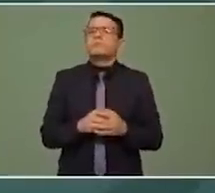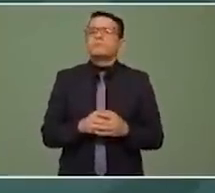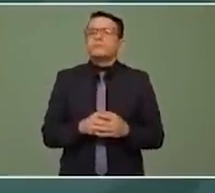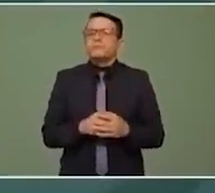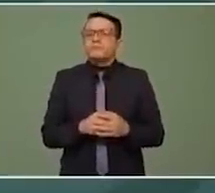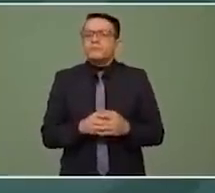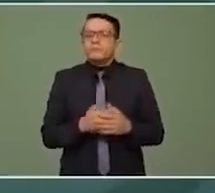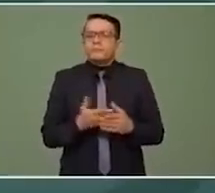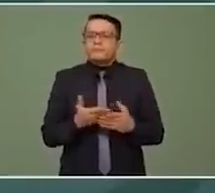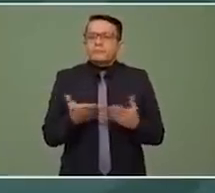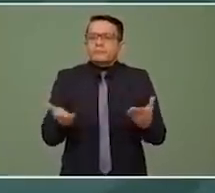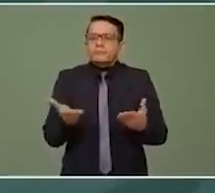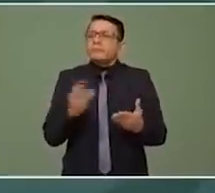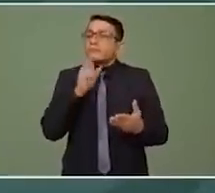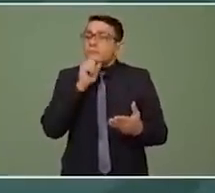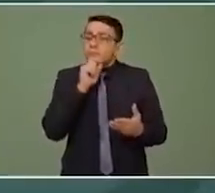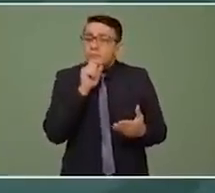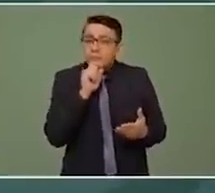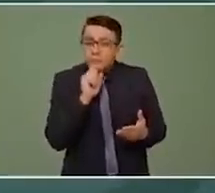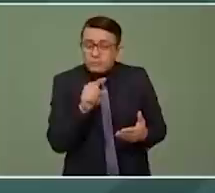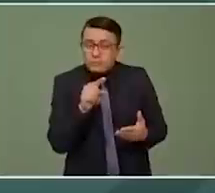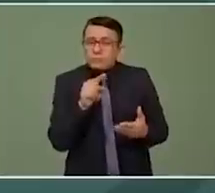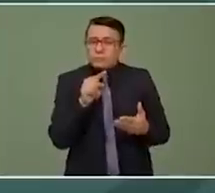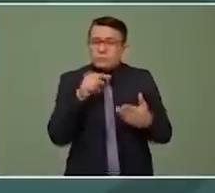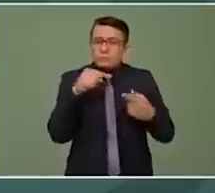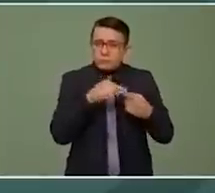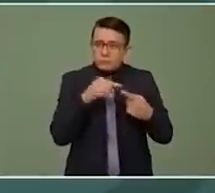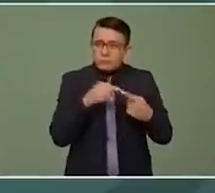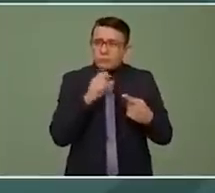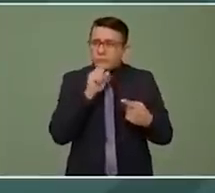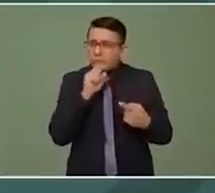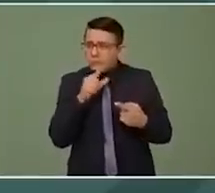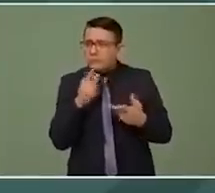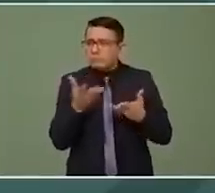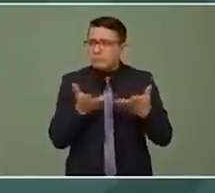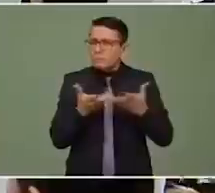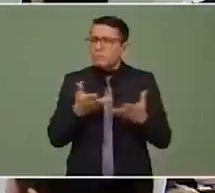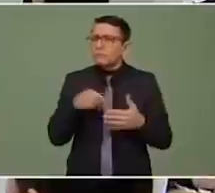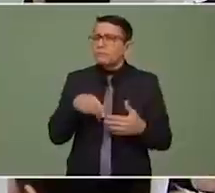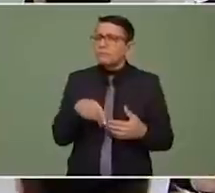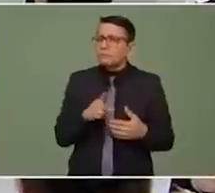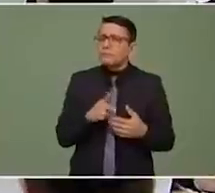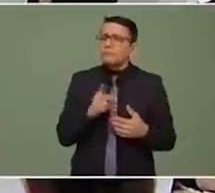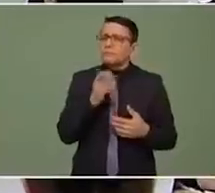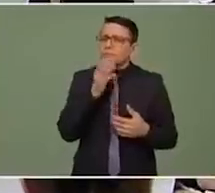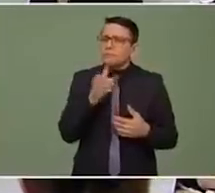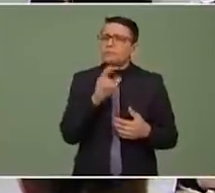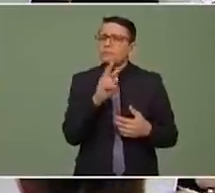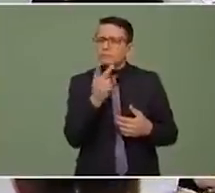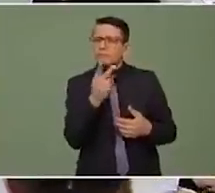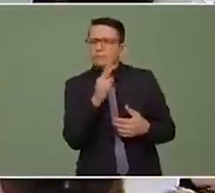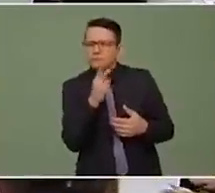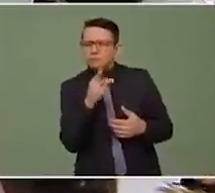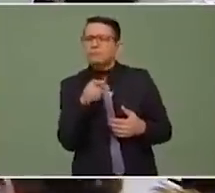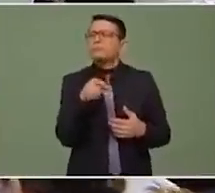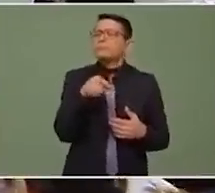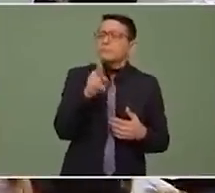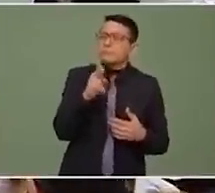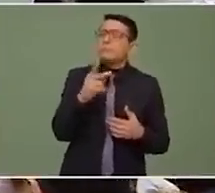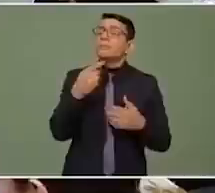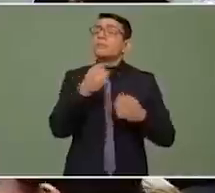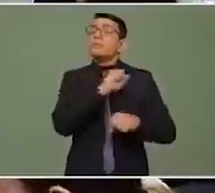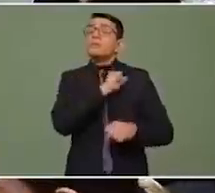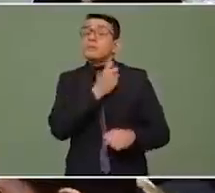la segunda también que con los dos pero en el caso de la salud